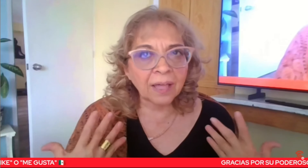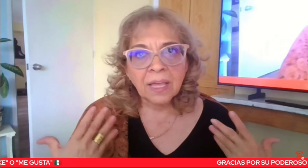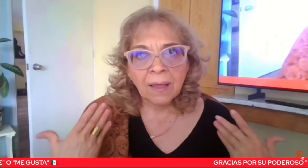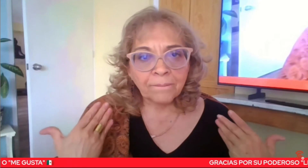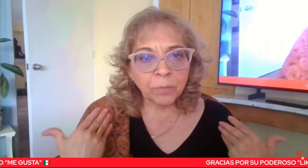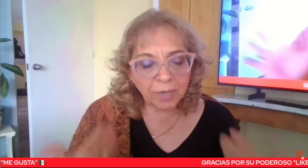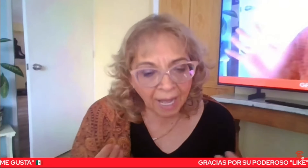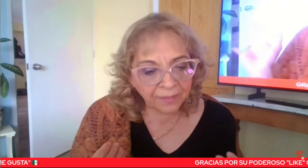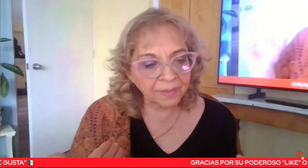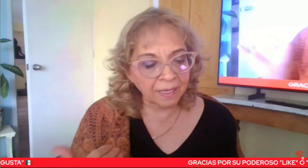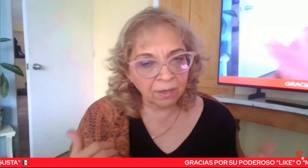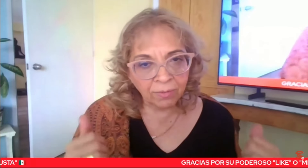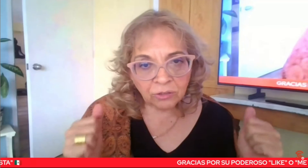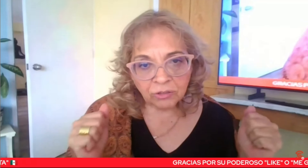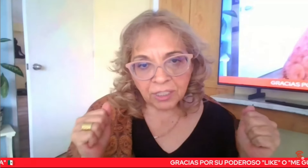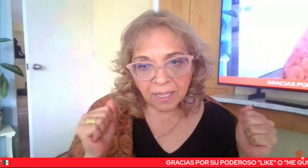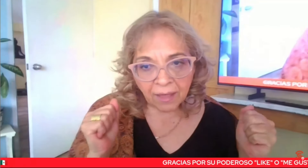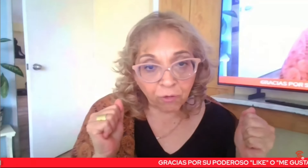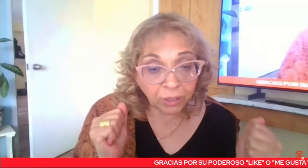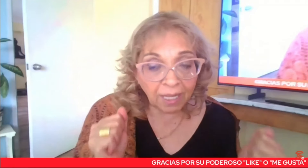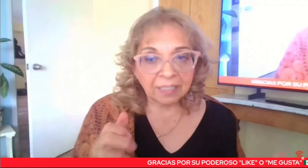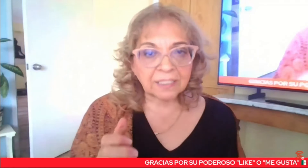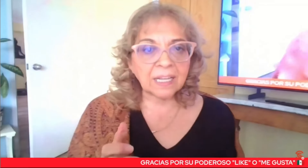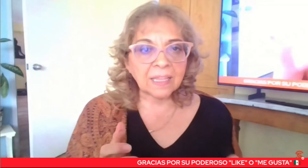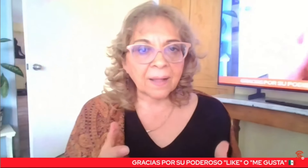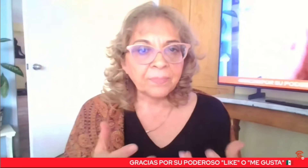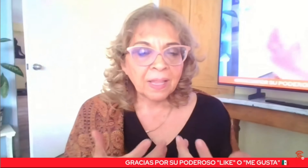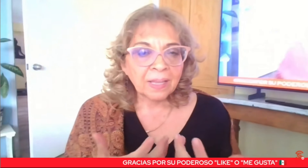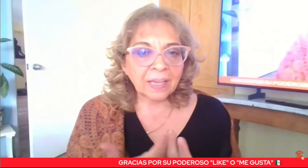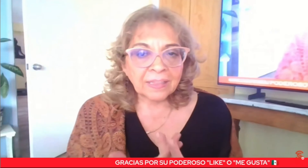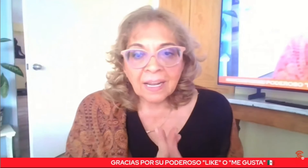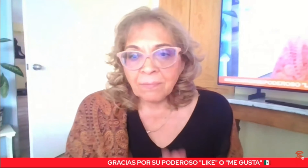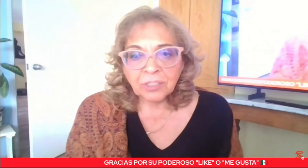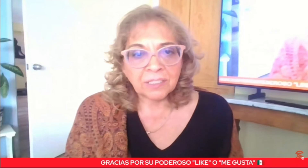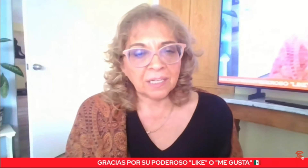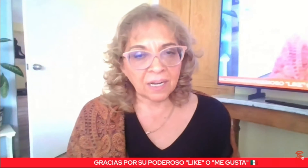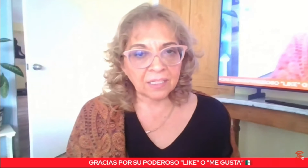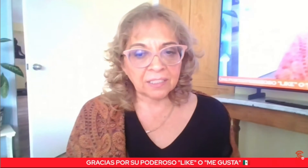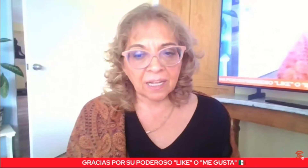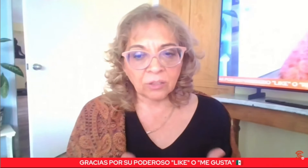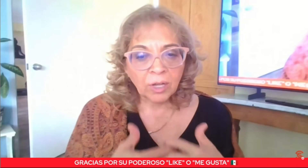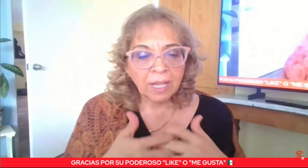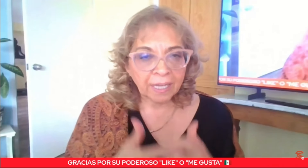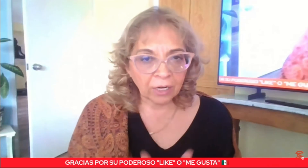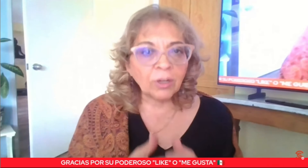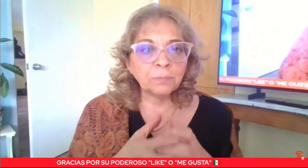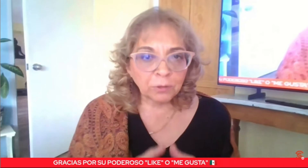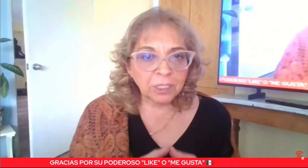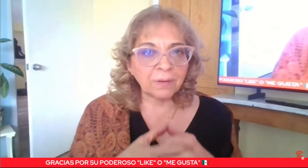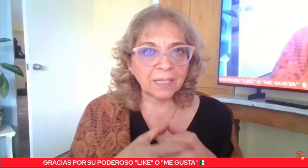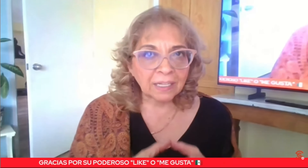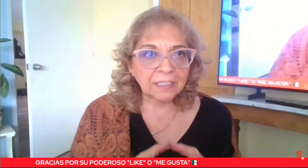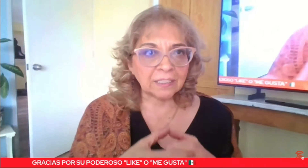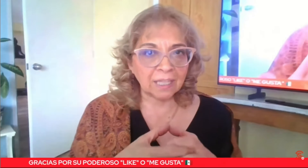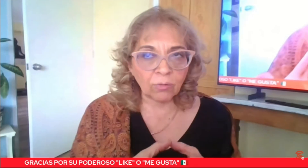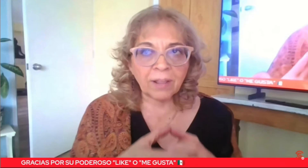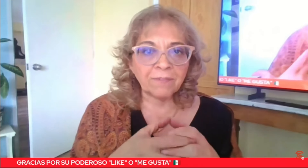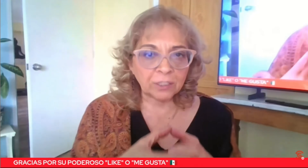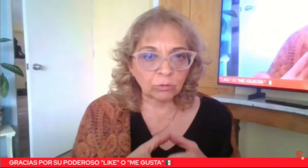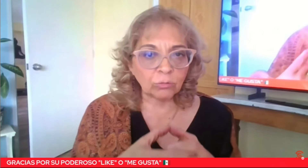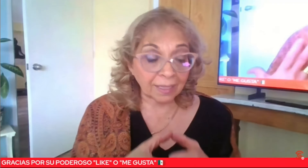sociedad pujante, una sociedad fortalecida, que tenemos que seguir diciendo que no es posible que exista